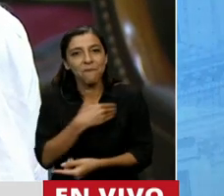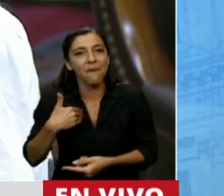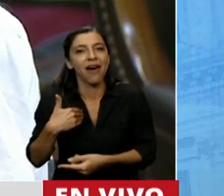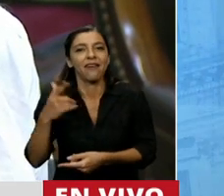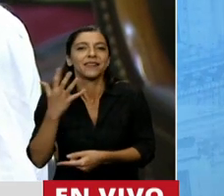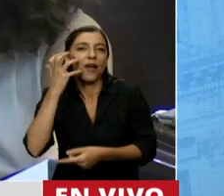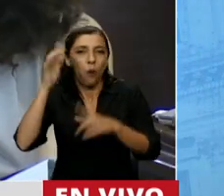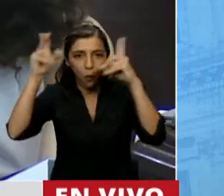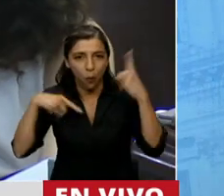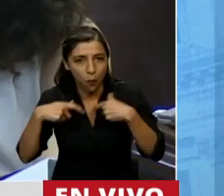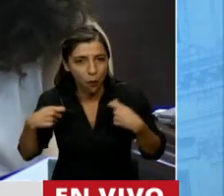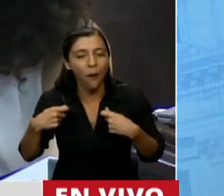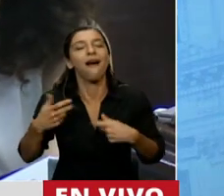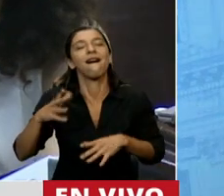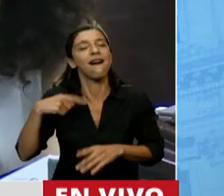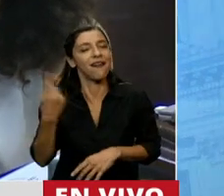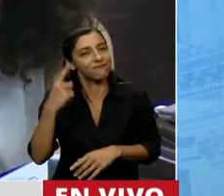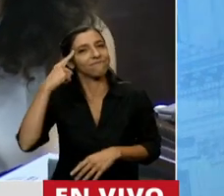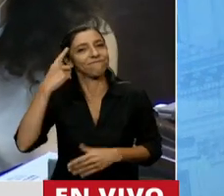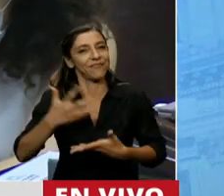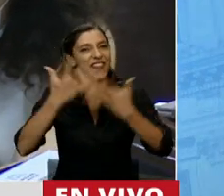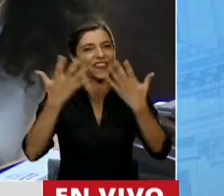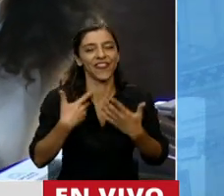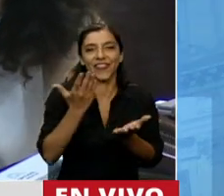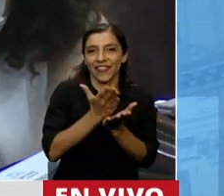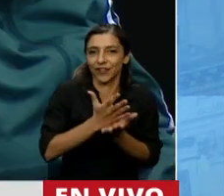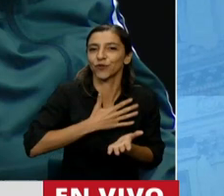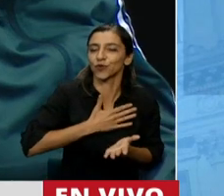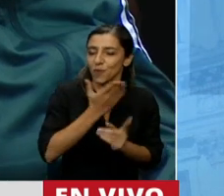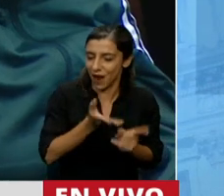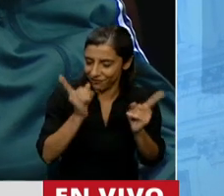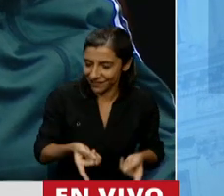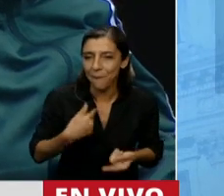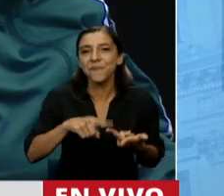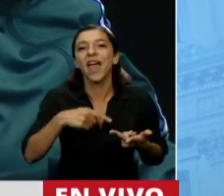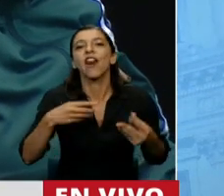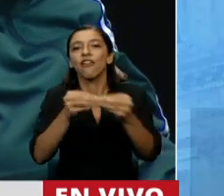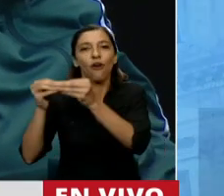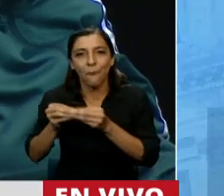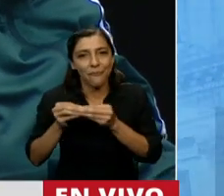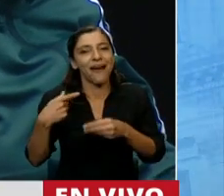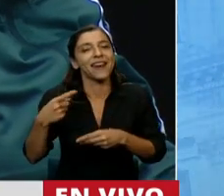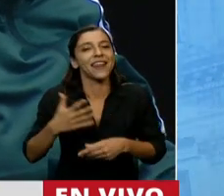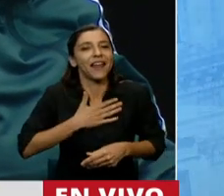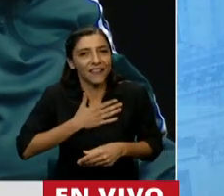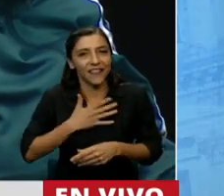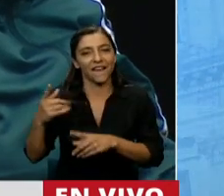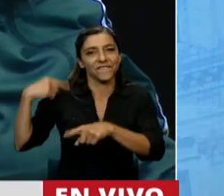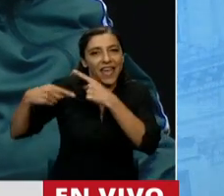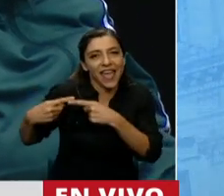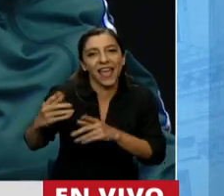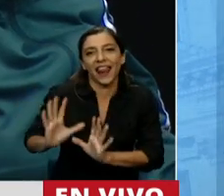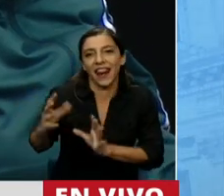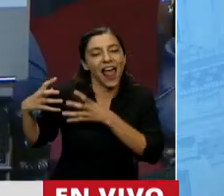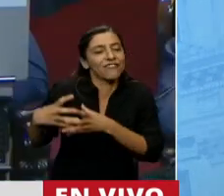los derechos humanos, recordando a mis compañeras queridas de la generación diezmada, en este aniversario de